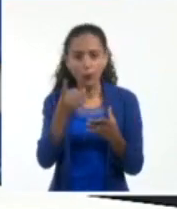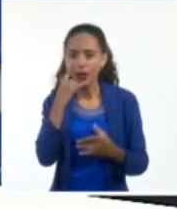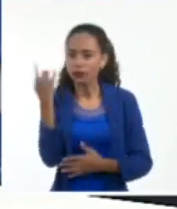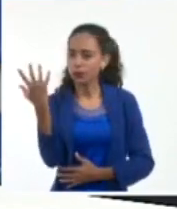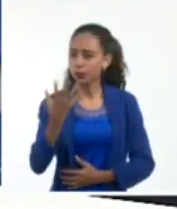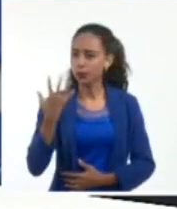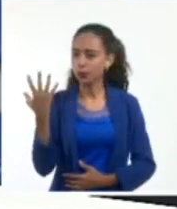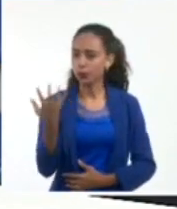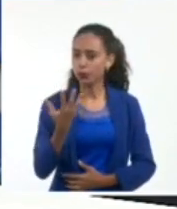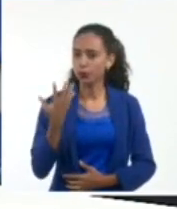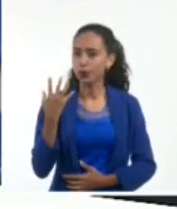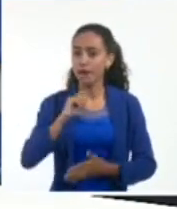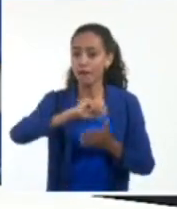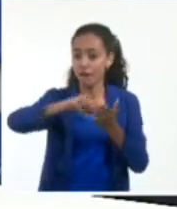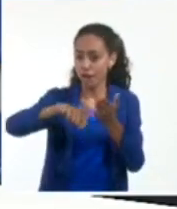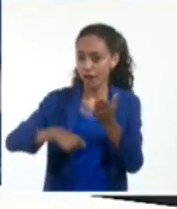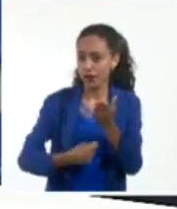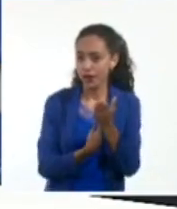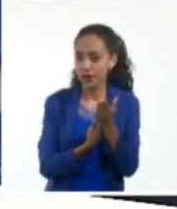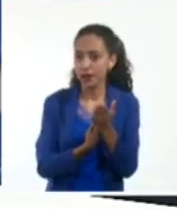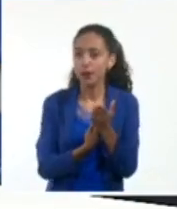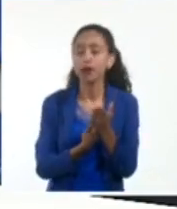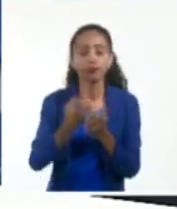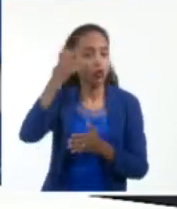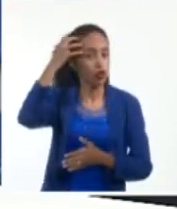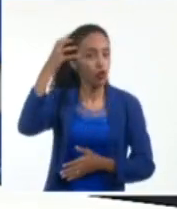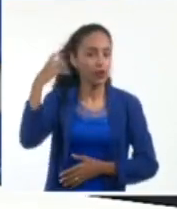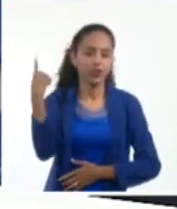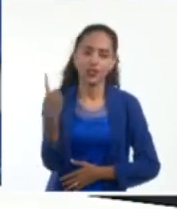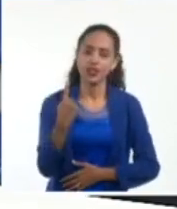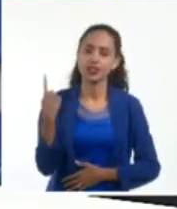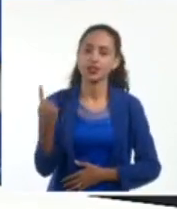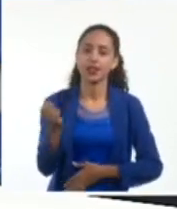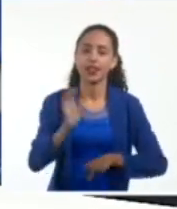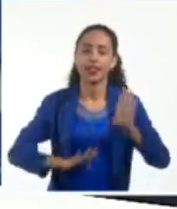ciclónico. Firma la nota, Estado Mayor Nacional de la Defensa Civil.